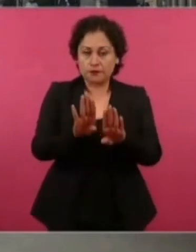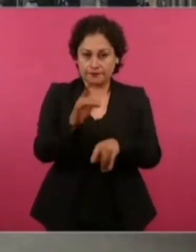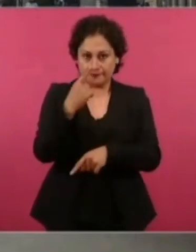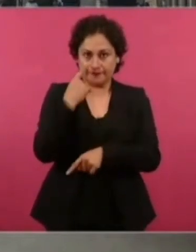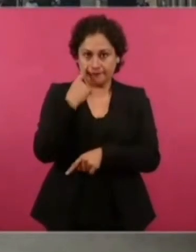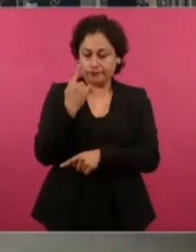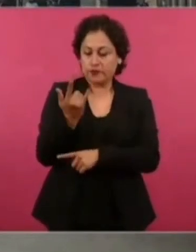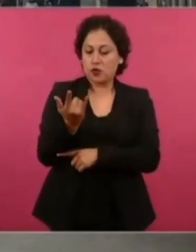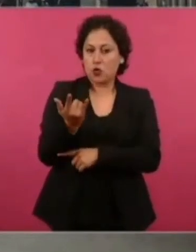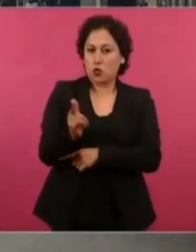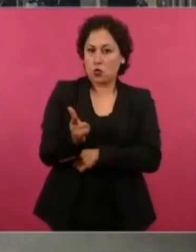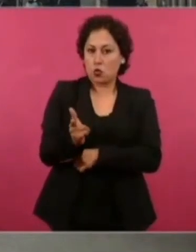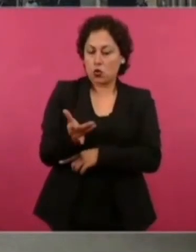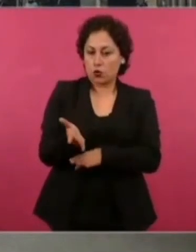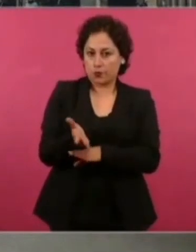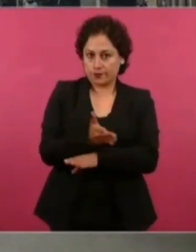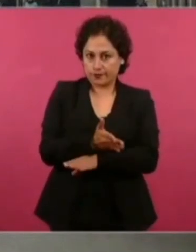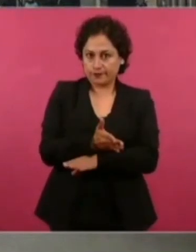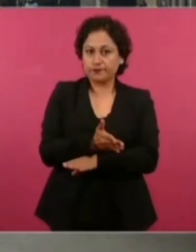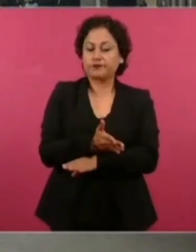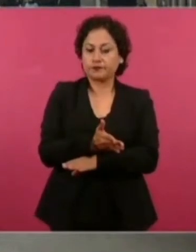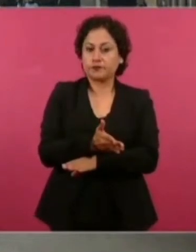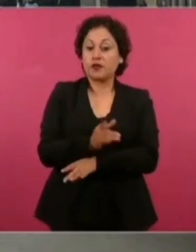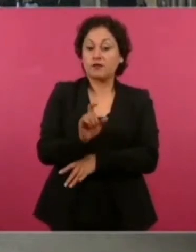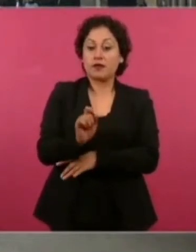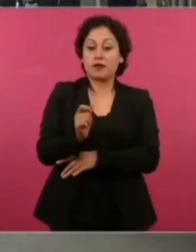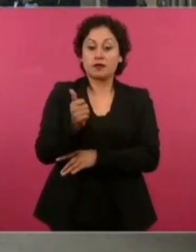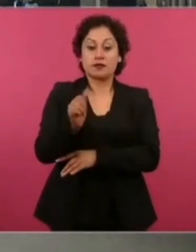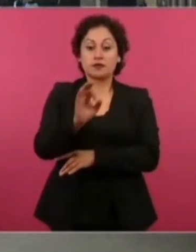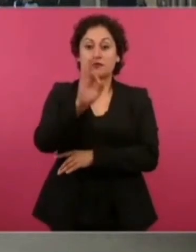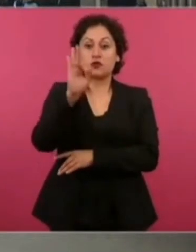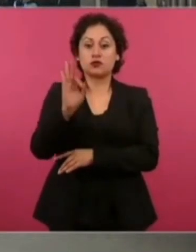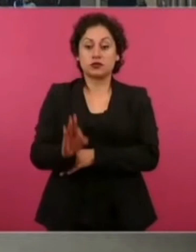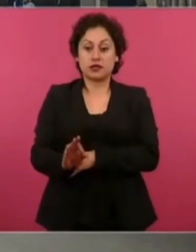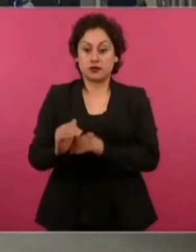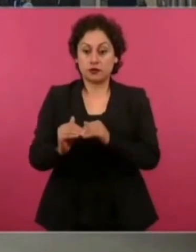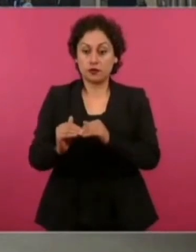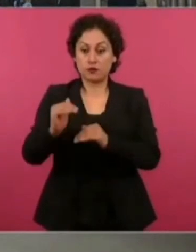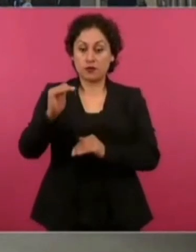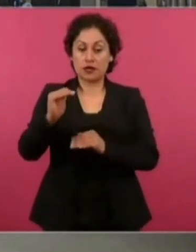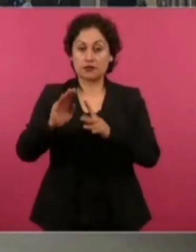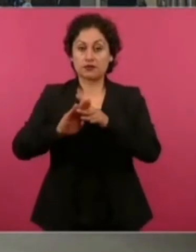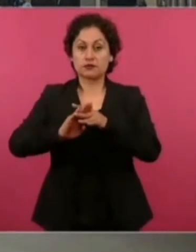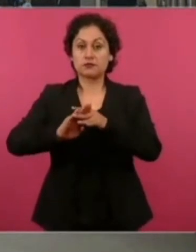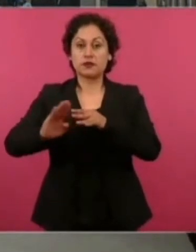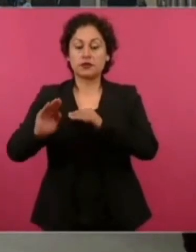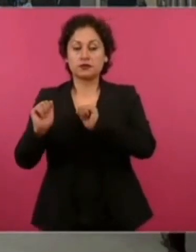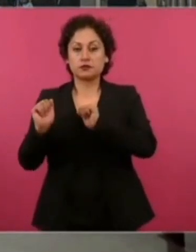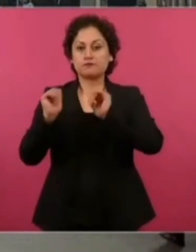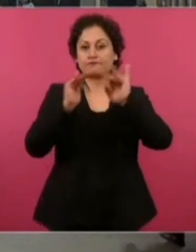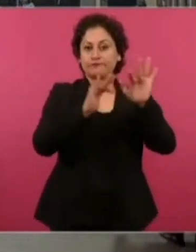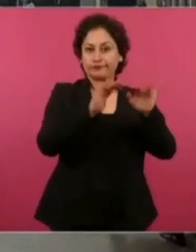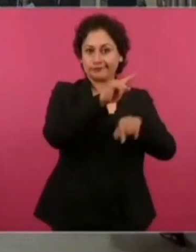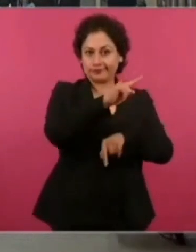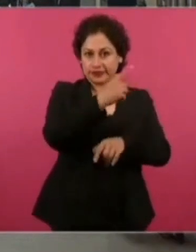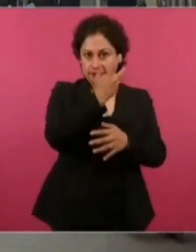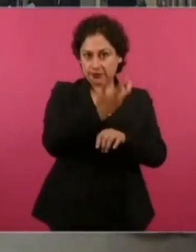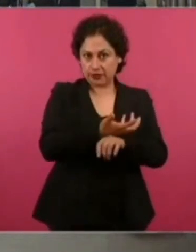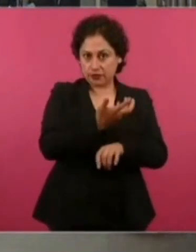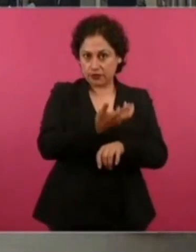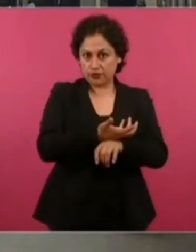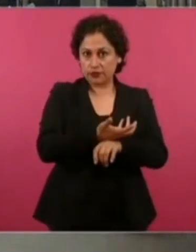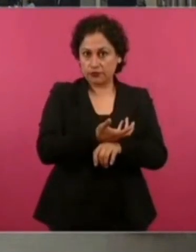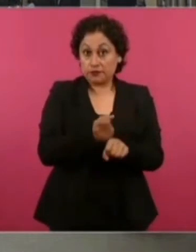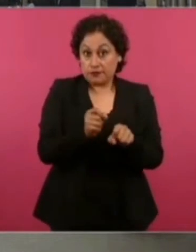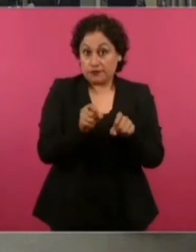julio se tuvo un aumento del 26% en la migración de mexicanos hacia los Estados Unidos? En ese mismo